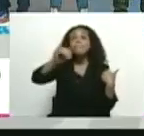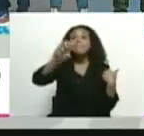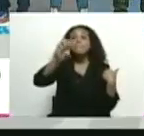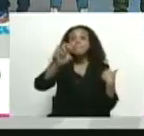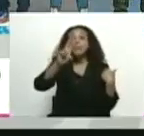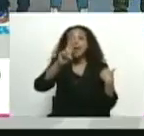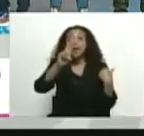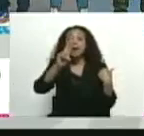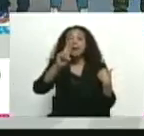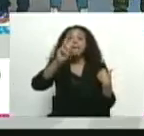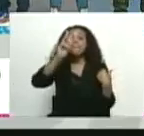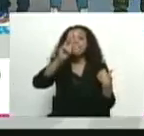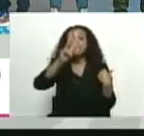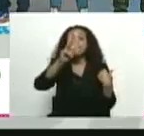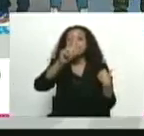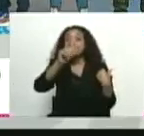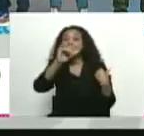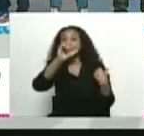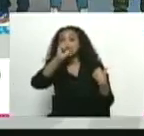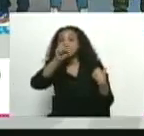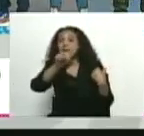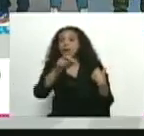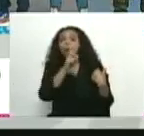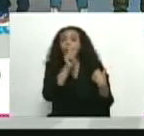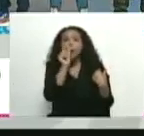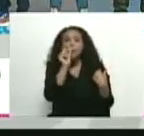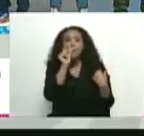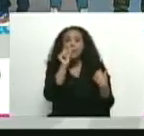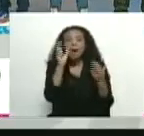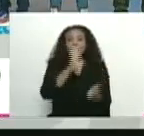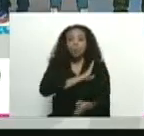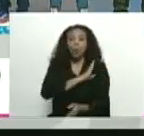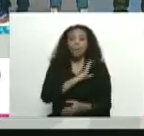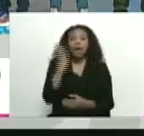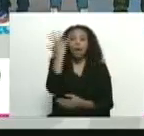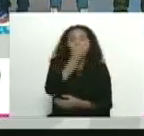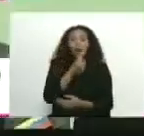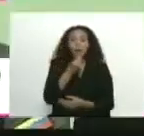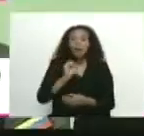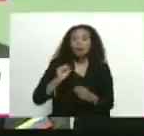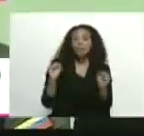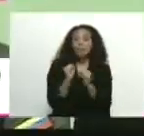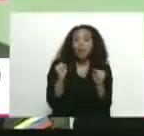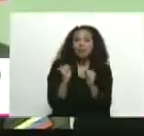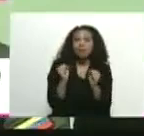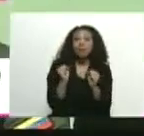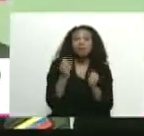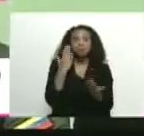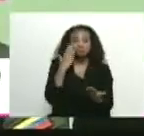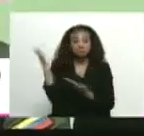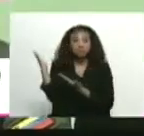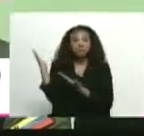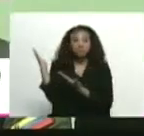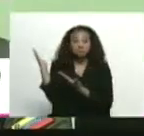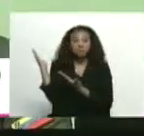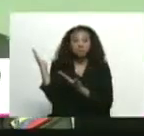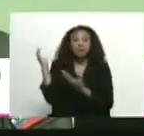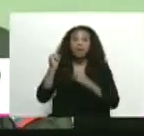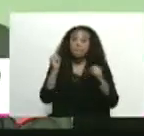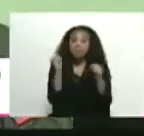estudio. Mervin Maldonado, merideño, mira, puro joven merideño. ¿Ah?